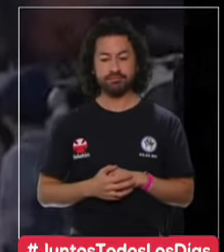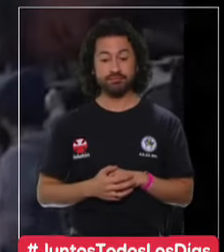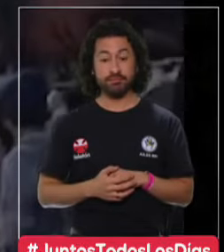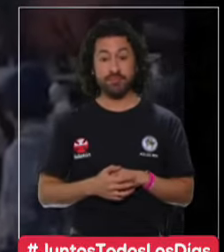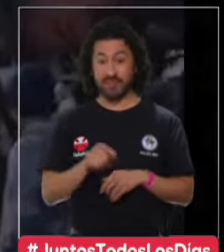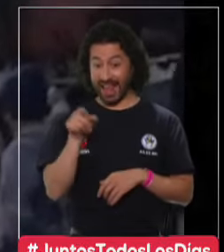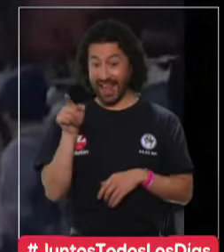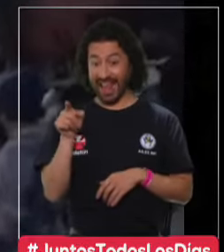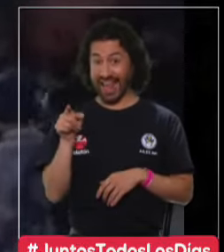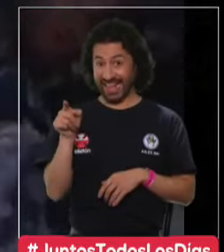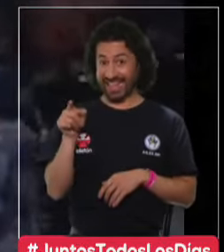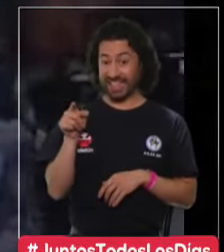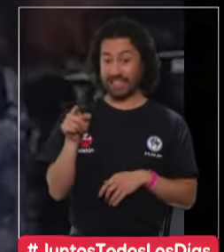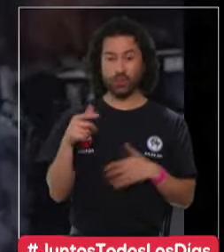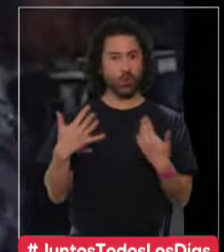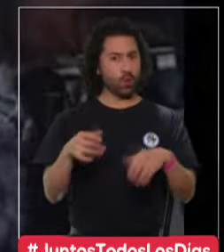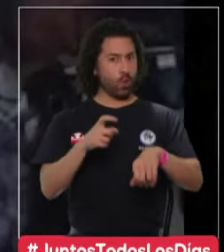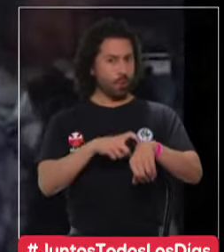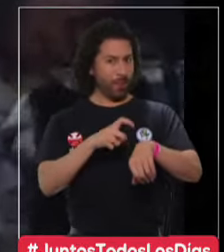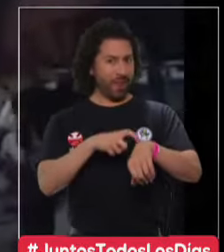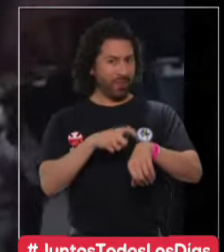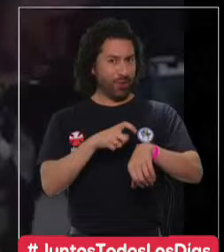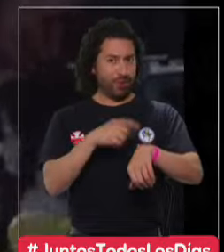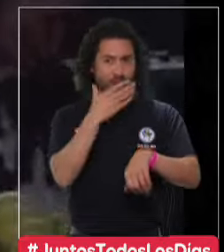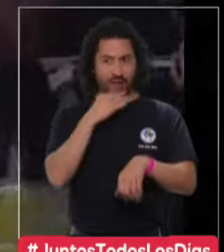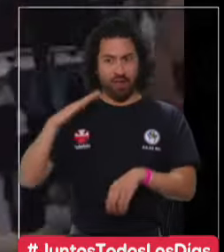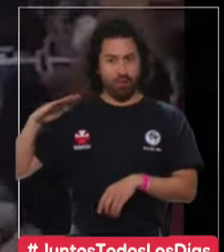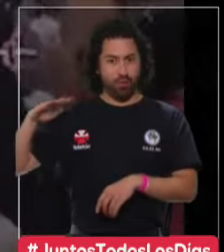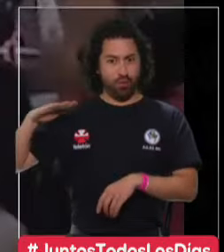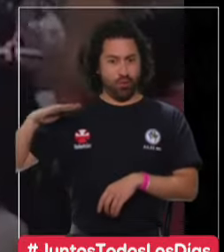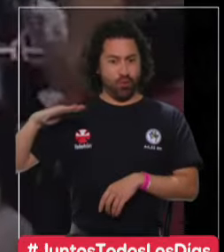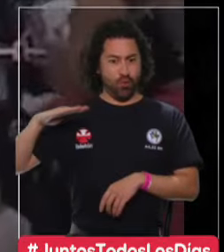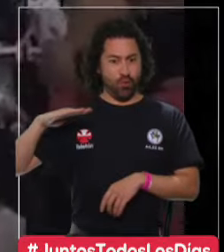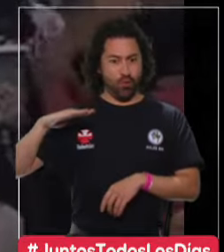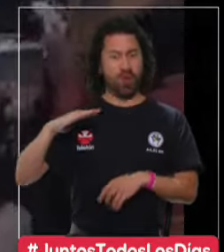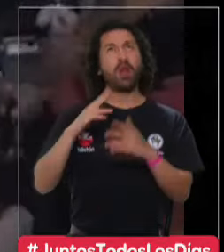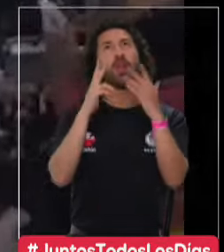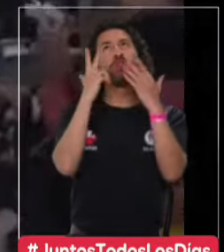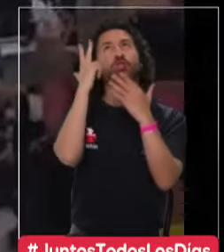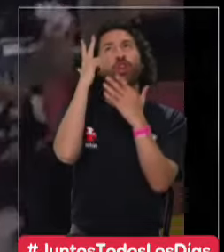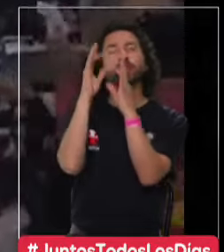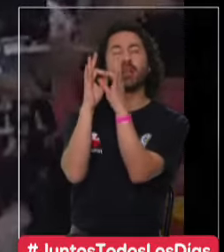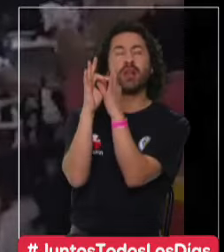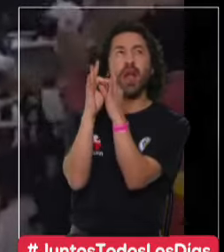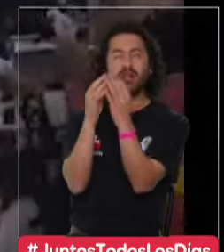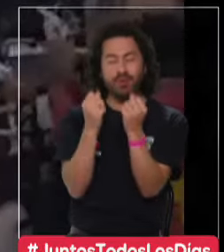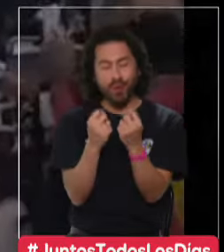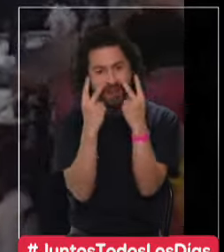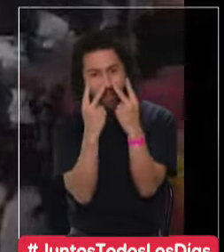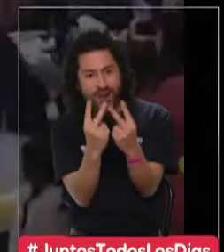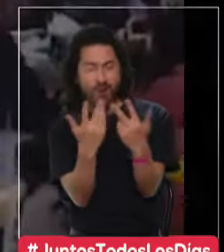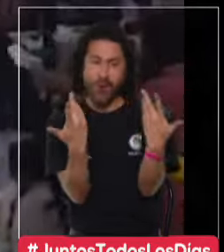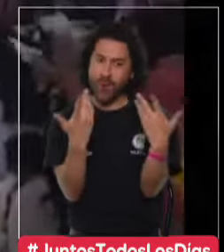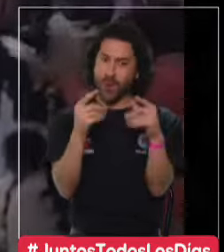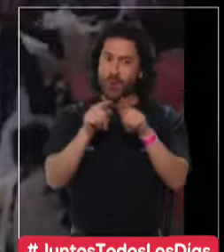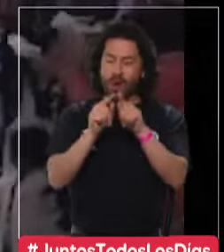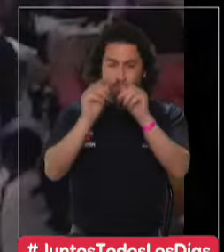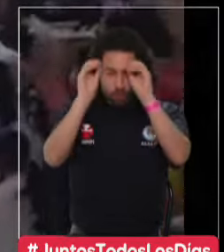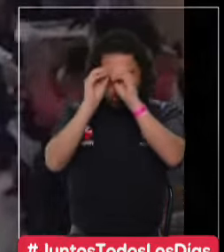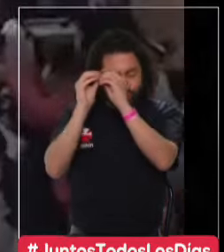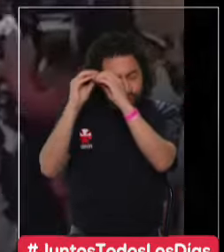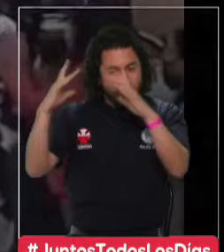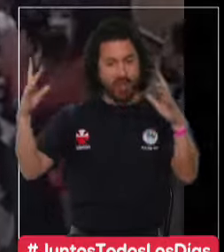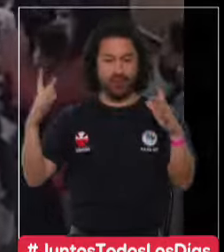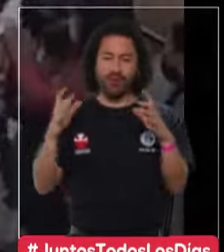Ahí viene. Qué momento más hermoso. Gracias a Dios porque nos permite vivir este sueño. Gracias a